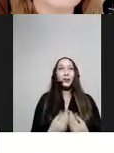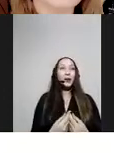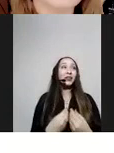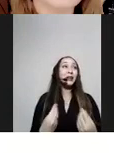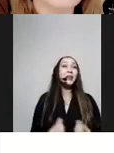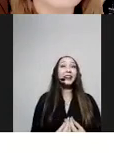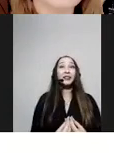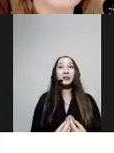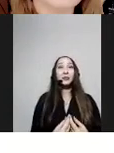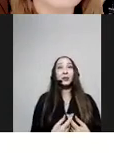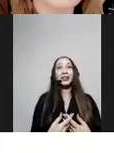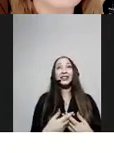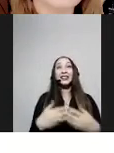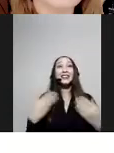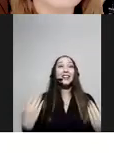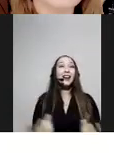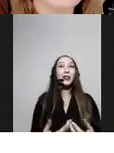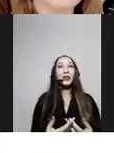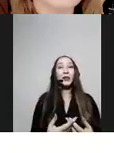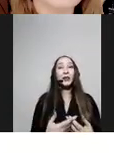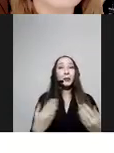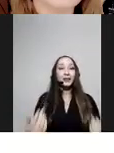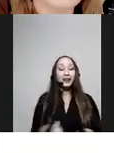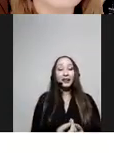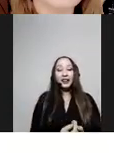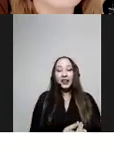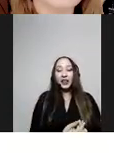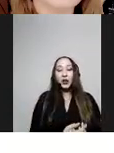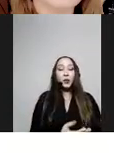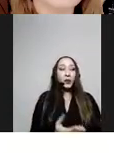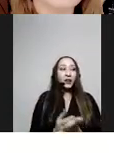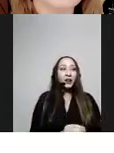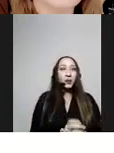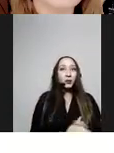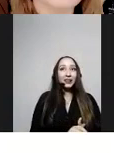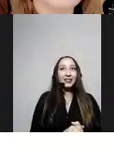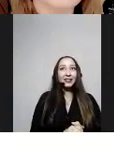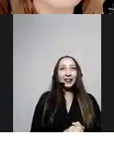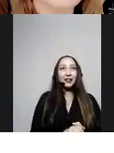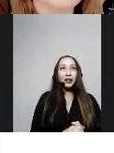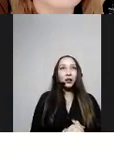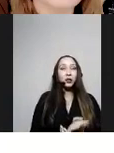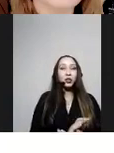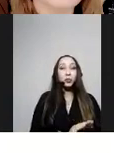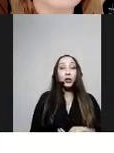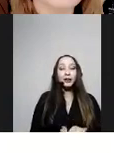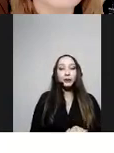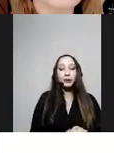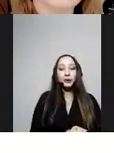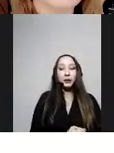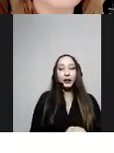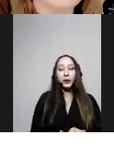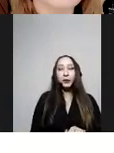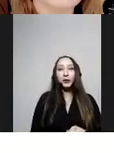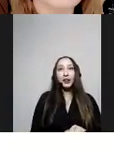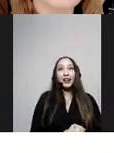esta época de pandemia que no tiene tanta ansiedad y no sabe lo que va a pasar. Y como vi una cita del doctor John Muller en uno